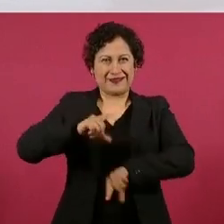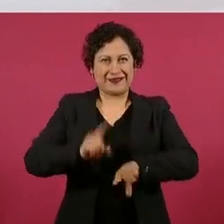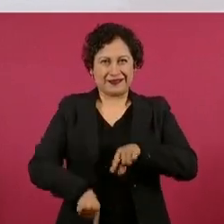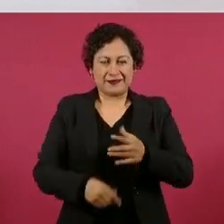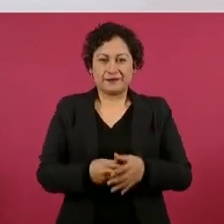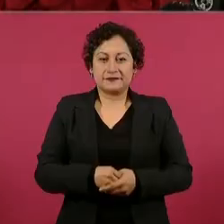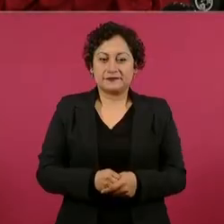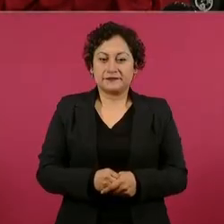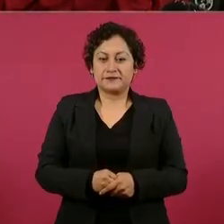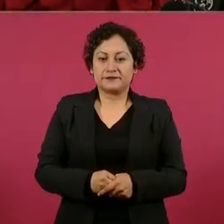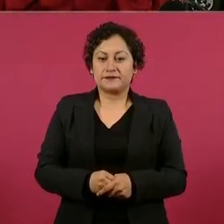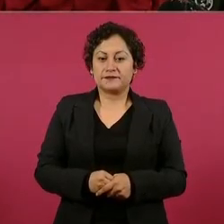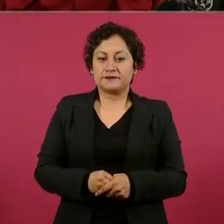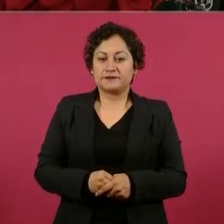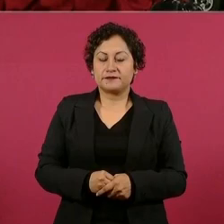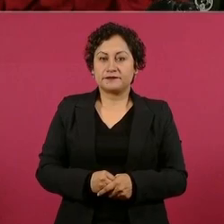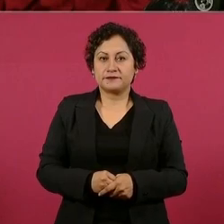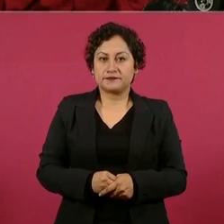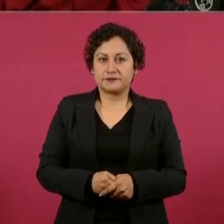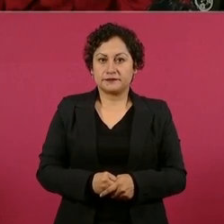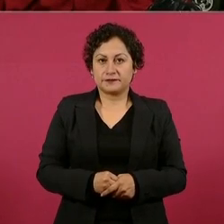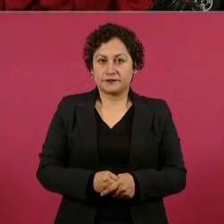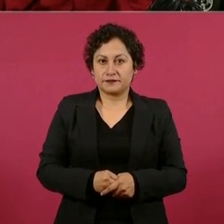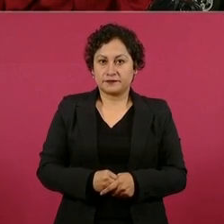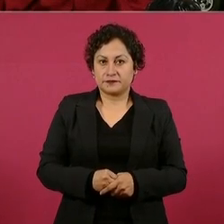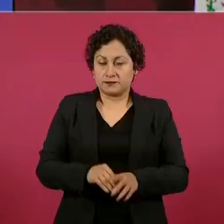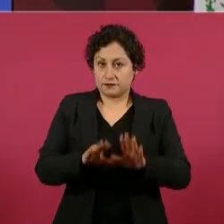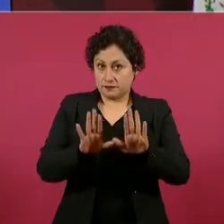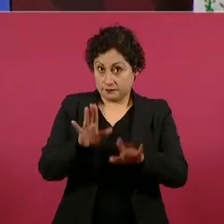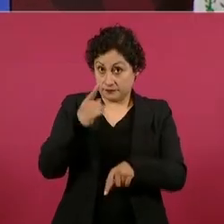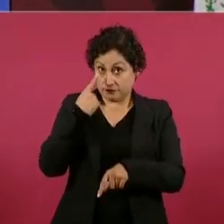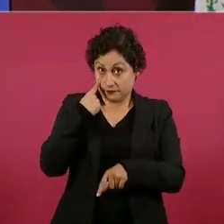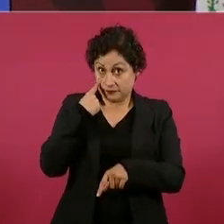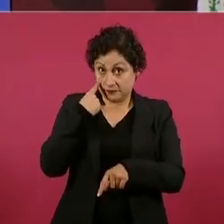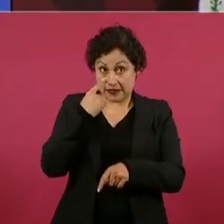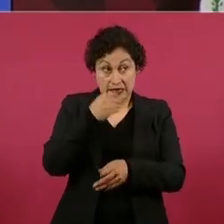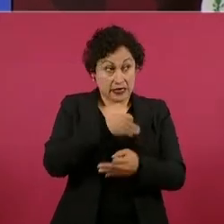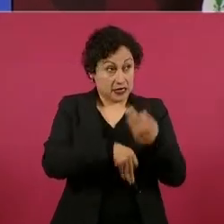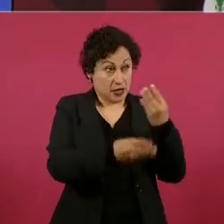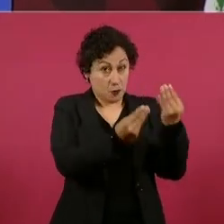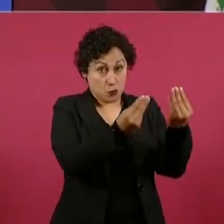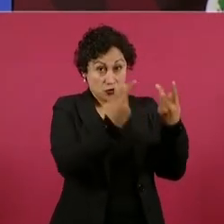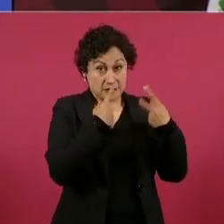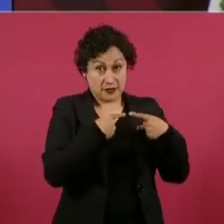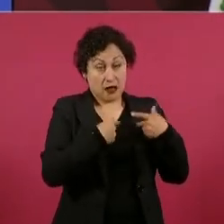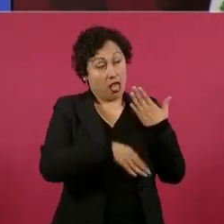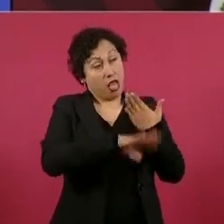A todos los que le hacen esto, yo los defiendo.